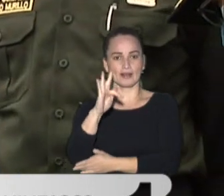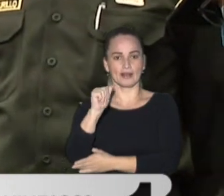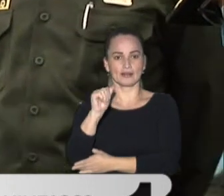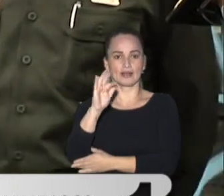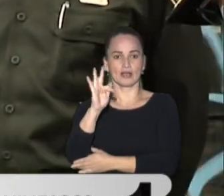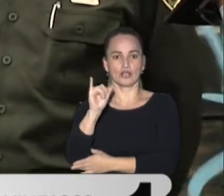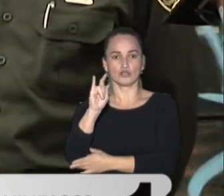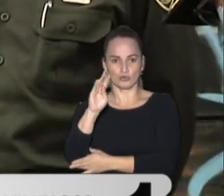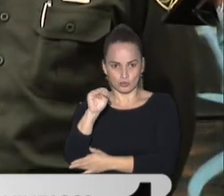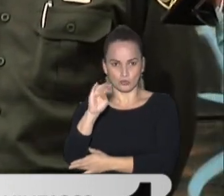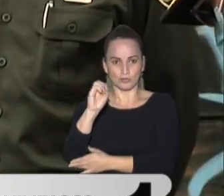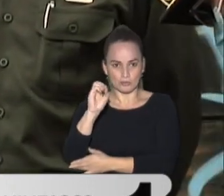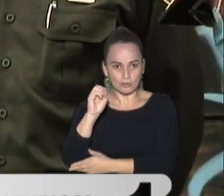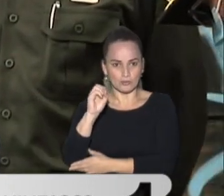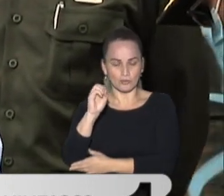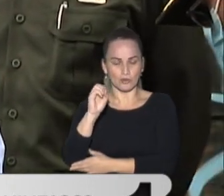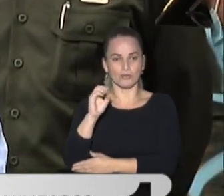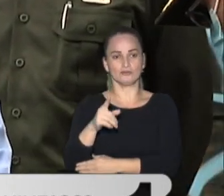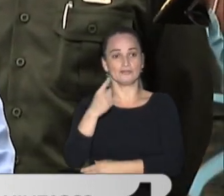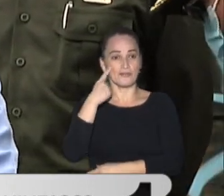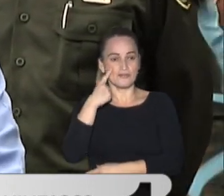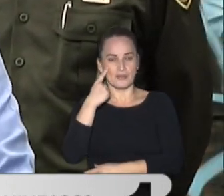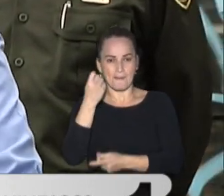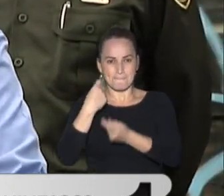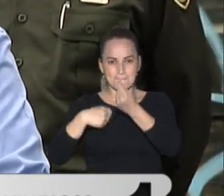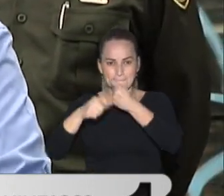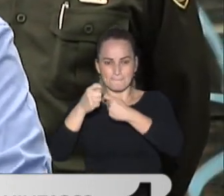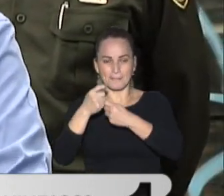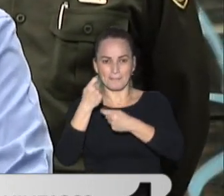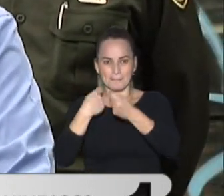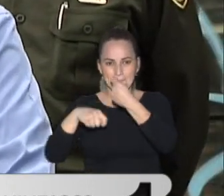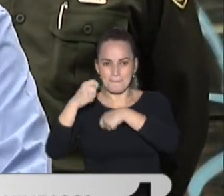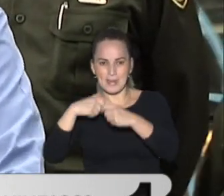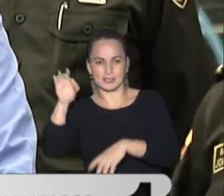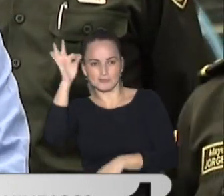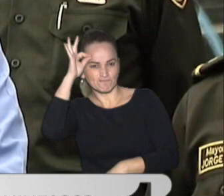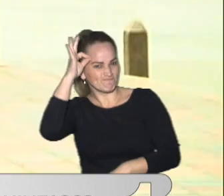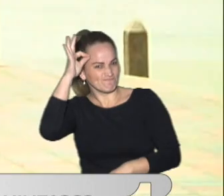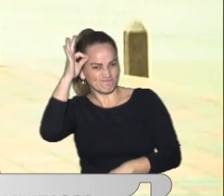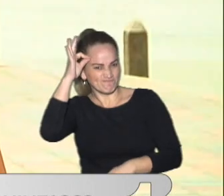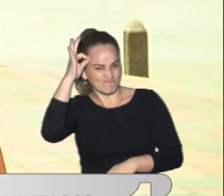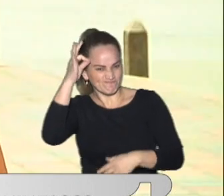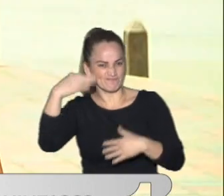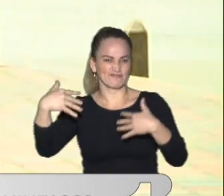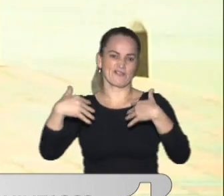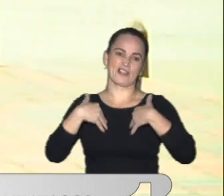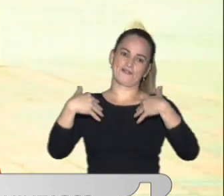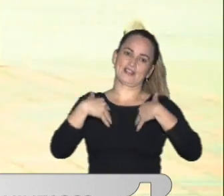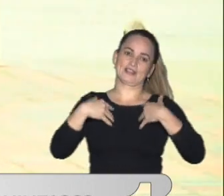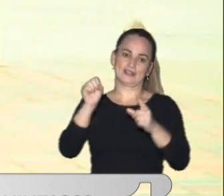el narcotráfico es la peor amenaza que puede tener nuestra sociedad.